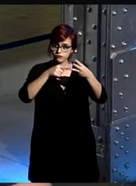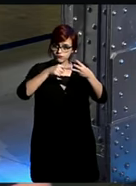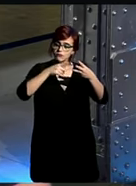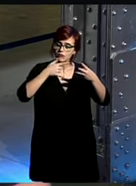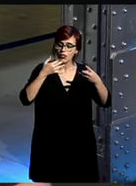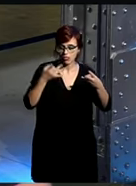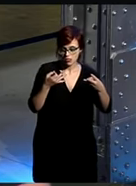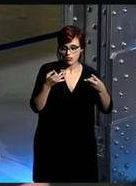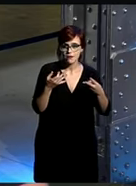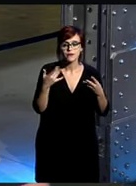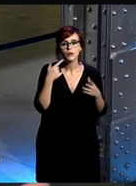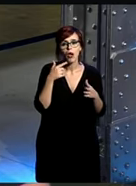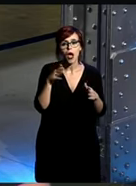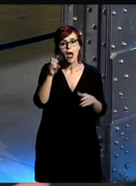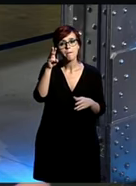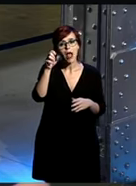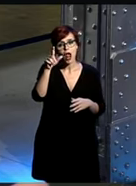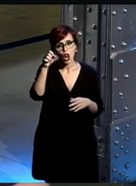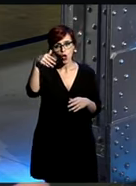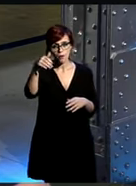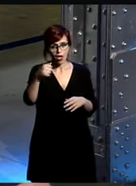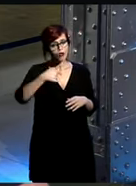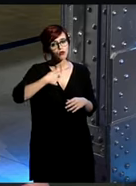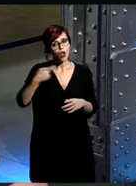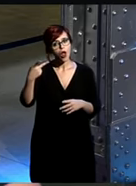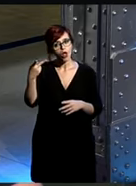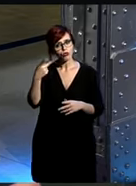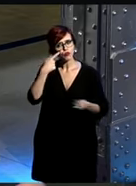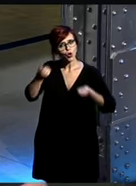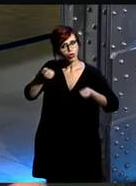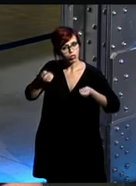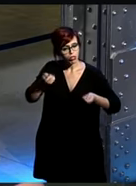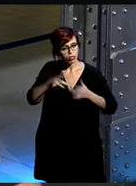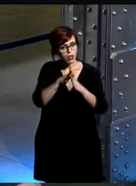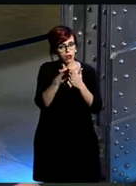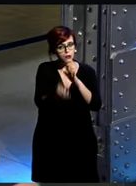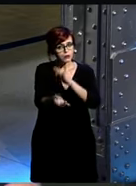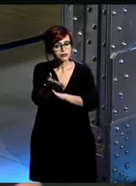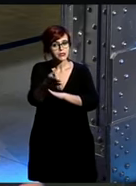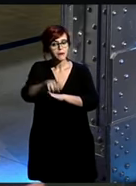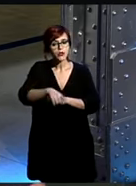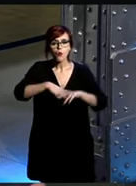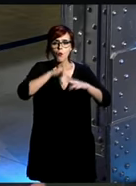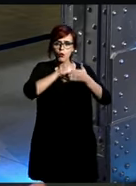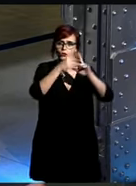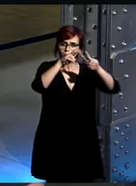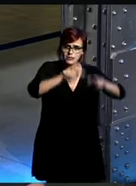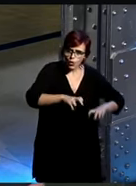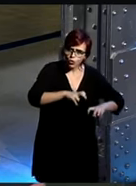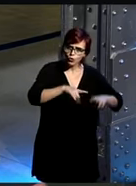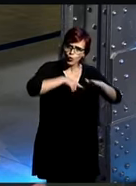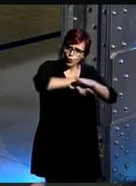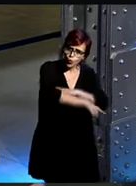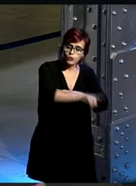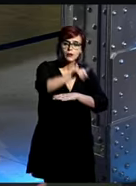está coordinado por Paloma Manzanera y por mí, pero además hay un proyecto de investigación muy profundo y un equipo